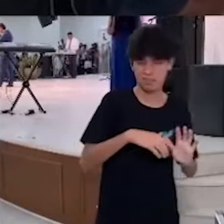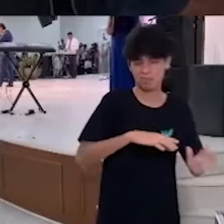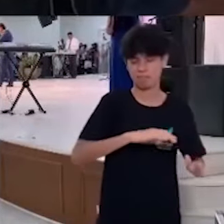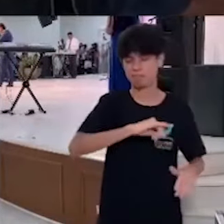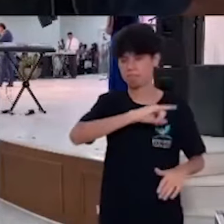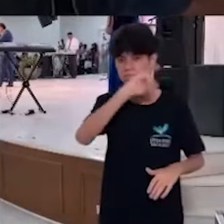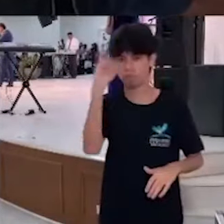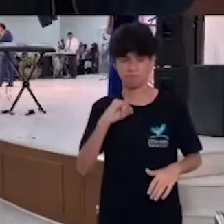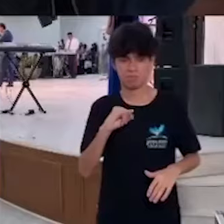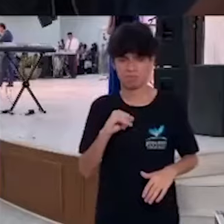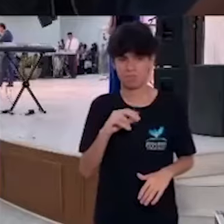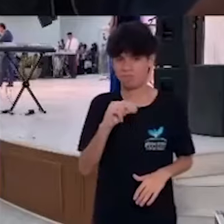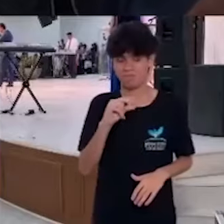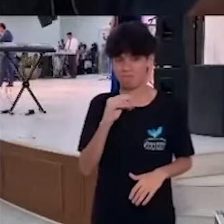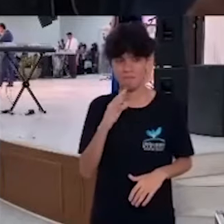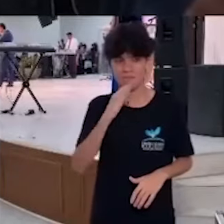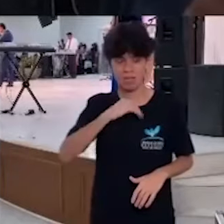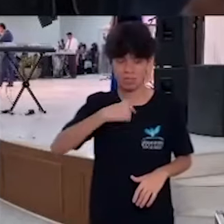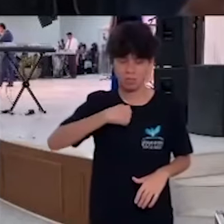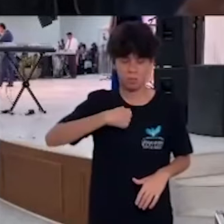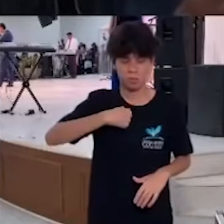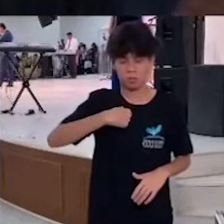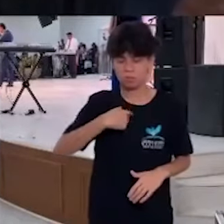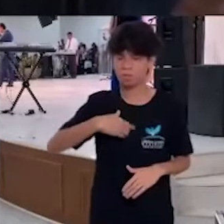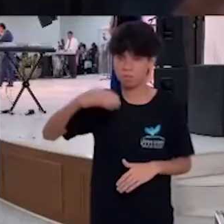no debo pensar de esa manera,